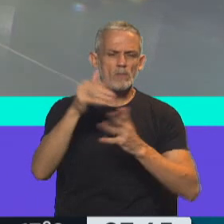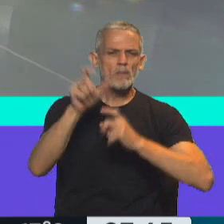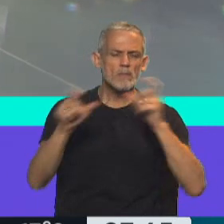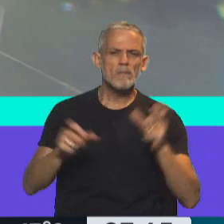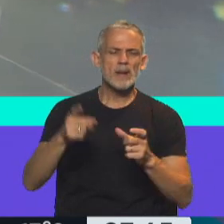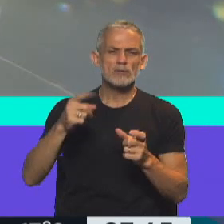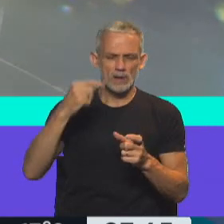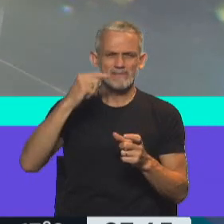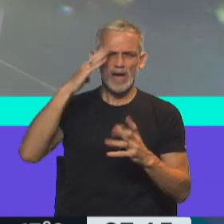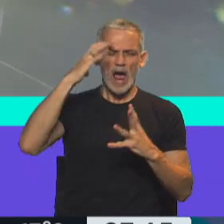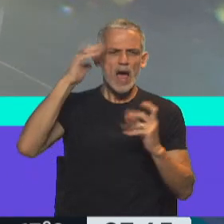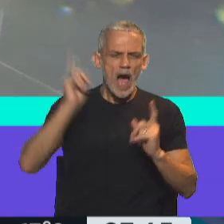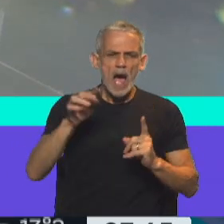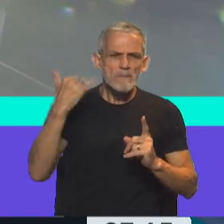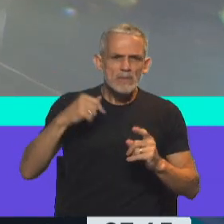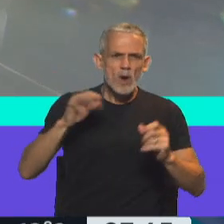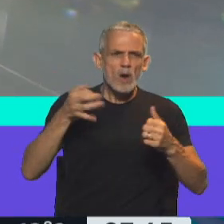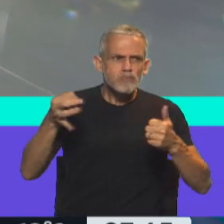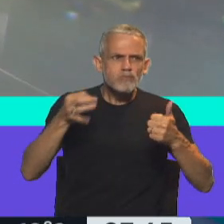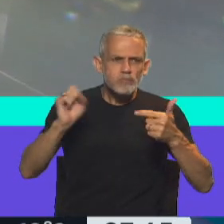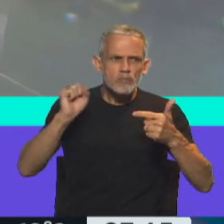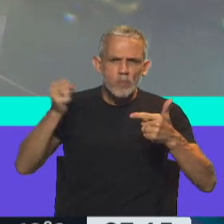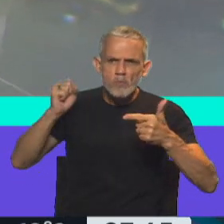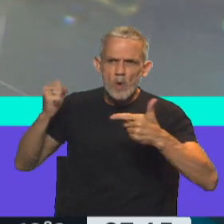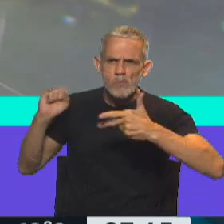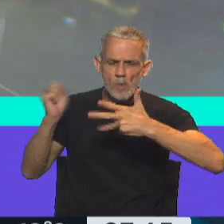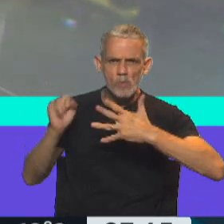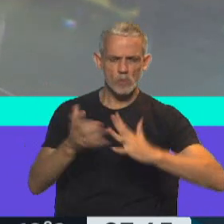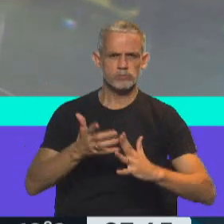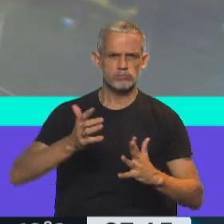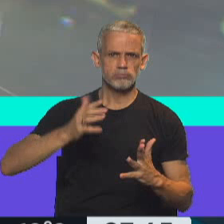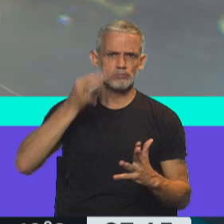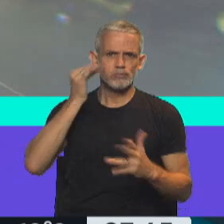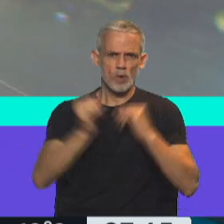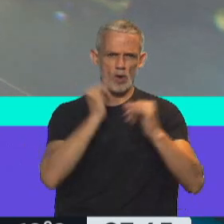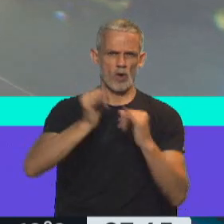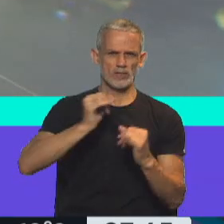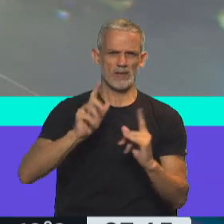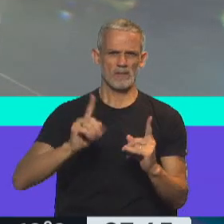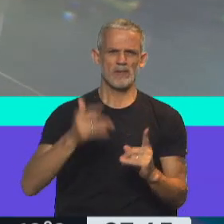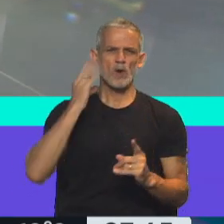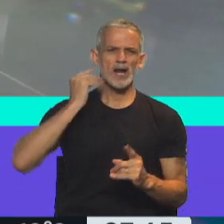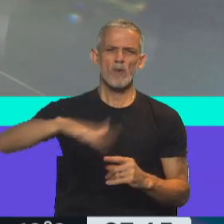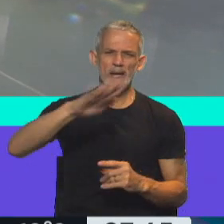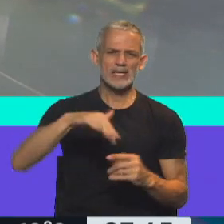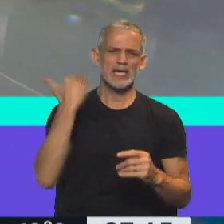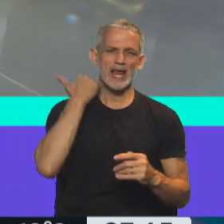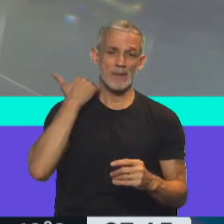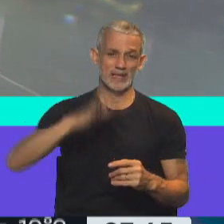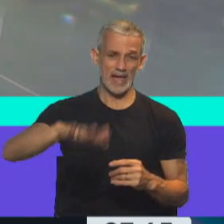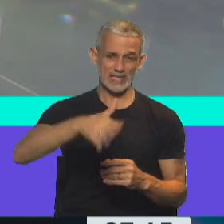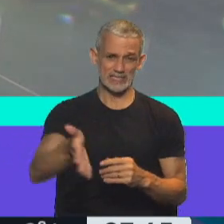es recordar algún hecho delictivo que sufrieron, del que fueron víctimas. Bueno, escuchábamos testimonios de lo que sucede allí en Ramos Mejía, en La Matanza,